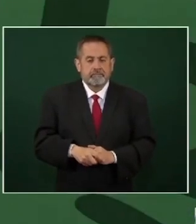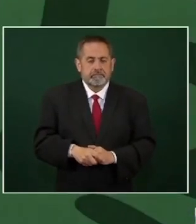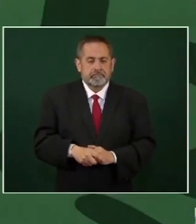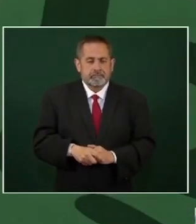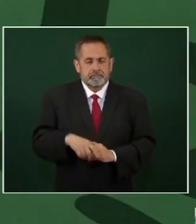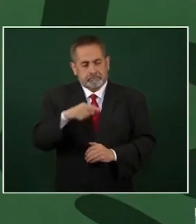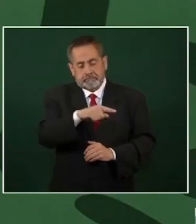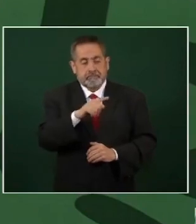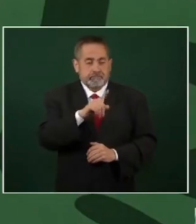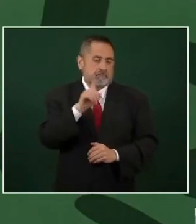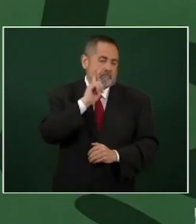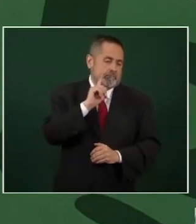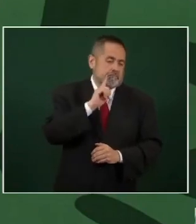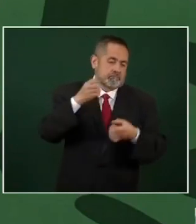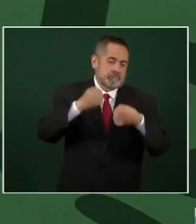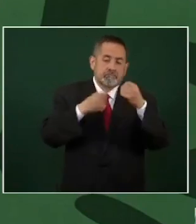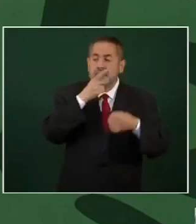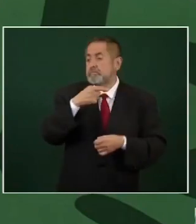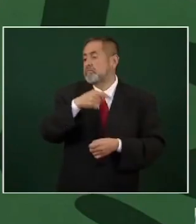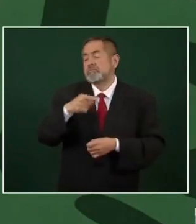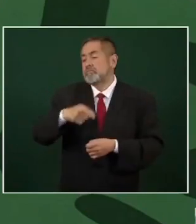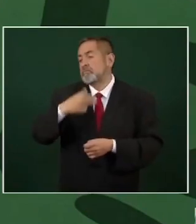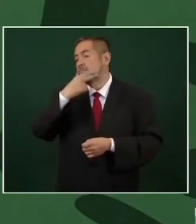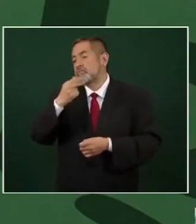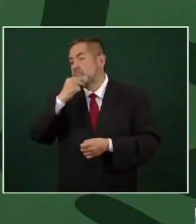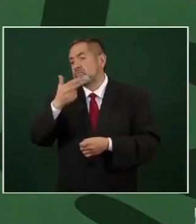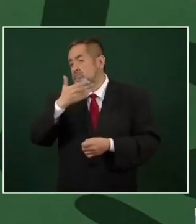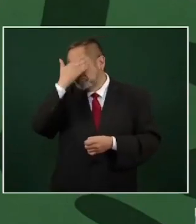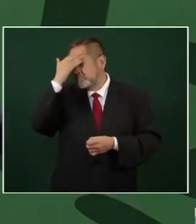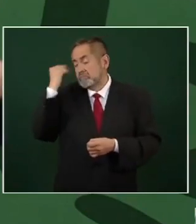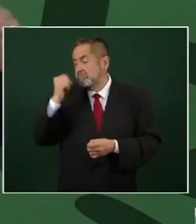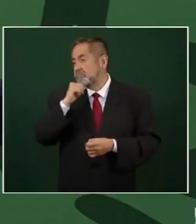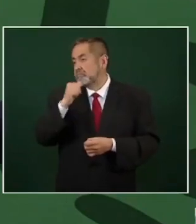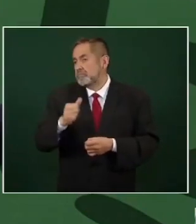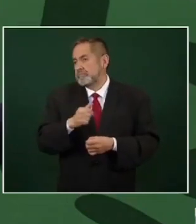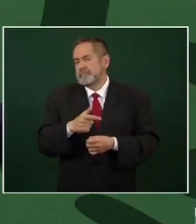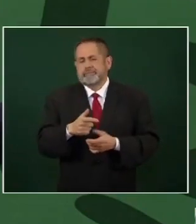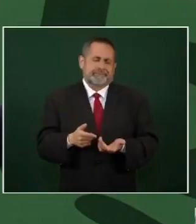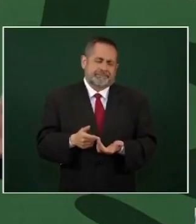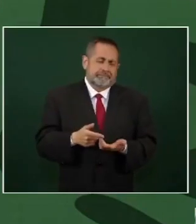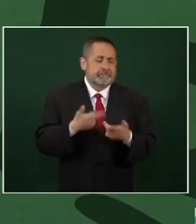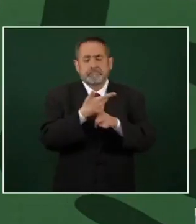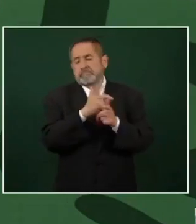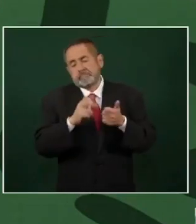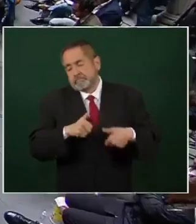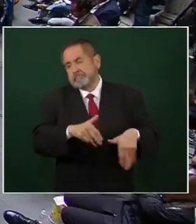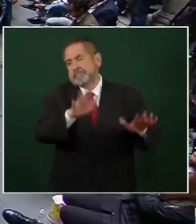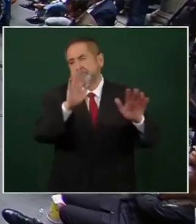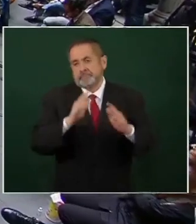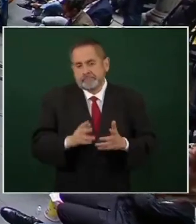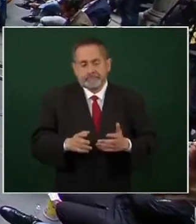el argumento de la jueza para liberar.